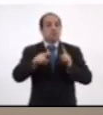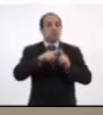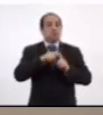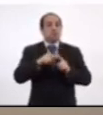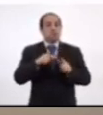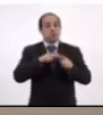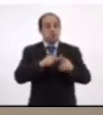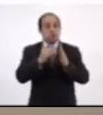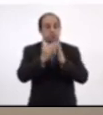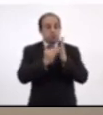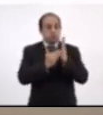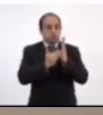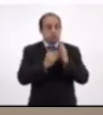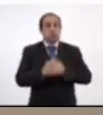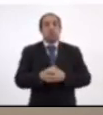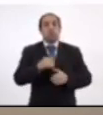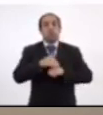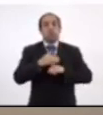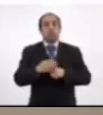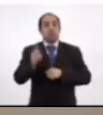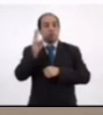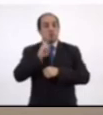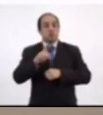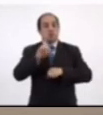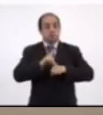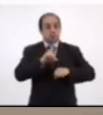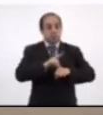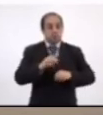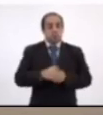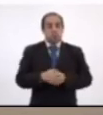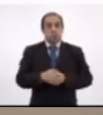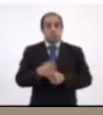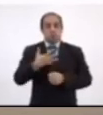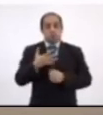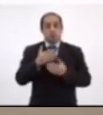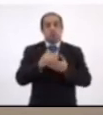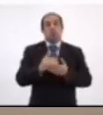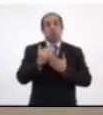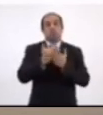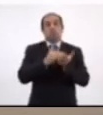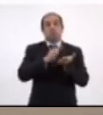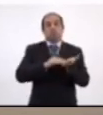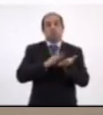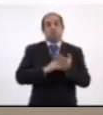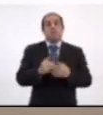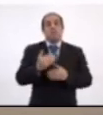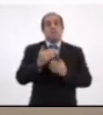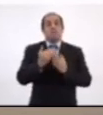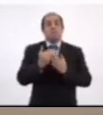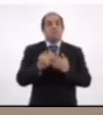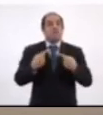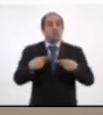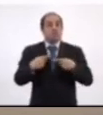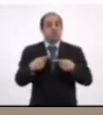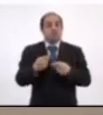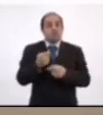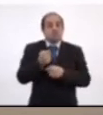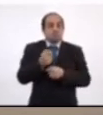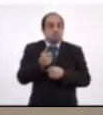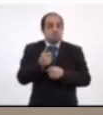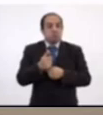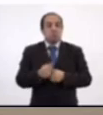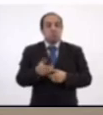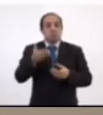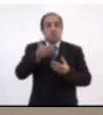el número de pruebas que hacemos diario, principalmente motivado por una reducción de demanda, menos personas sospechosas acudiendo a kioscos, clínicas, centros de